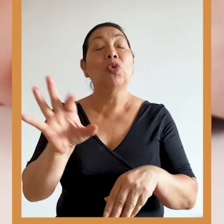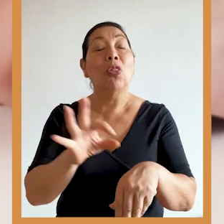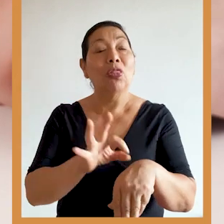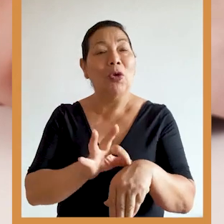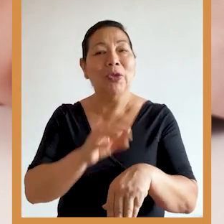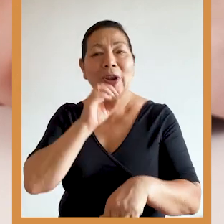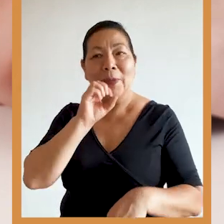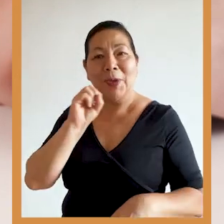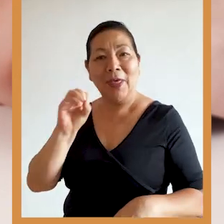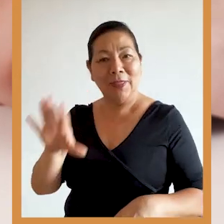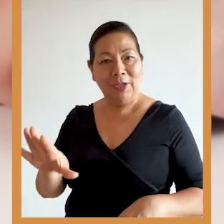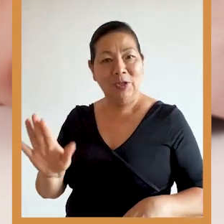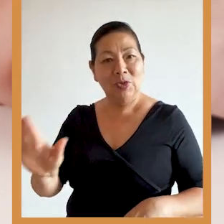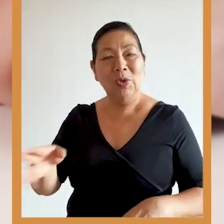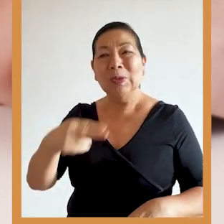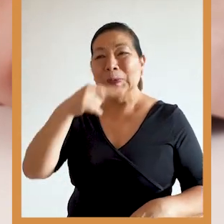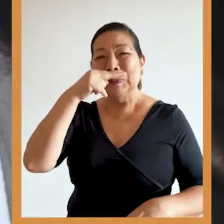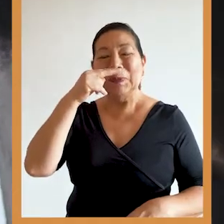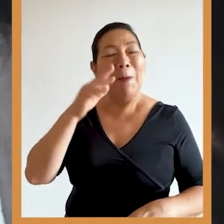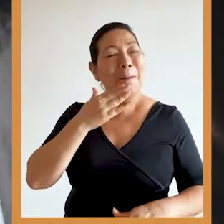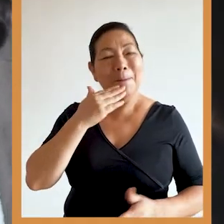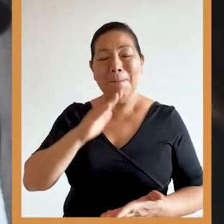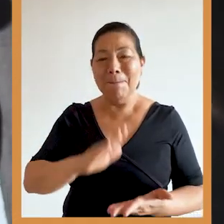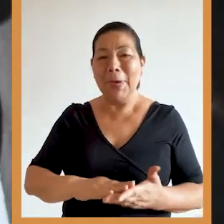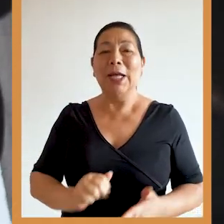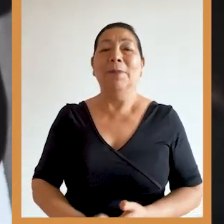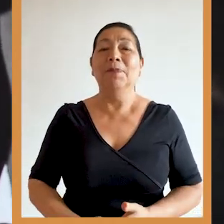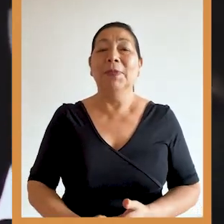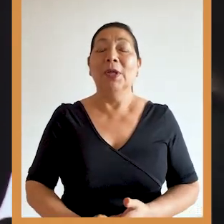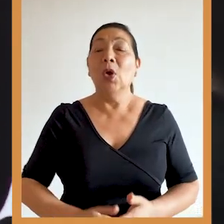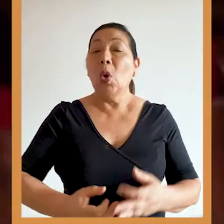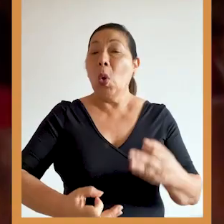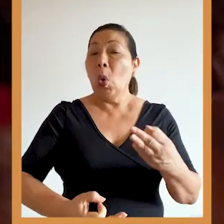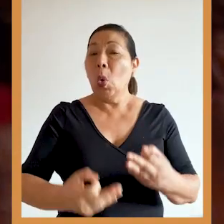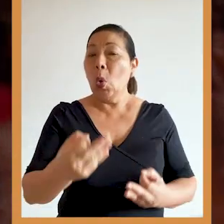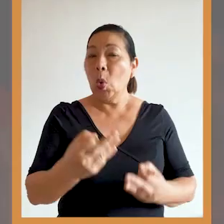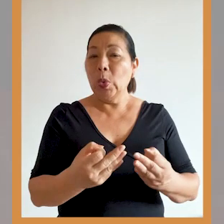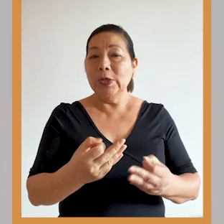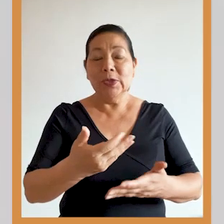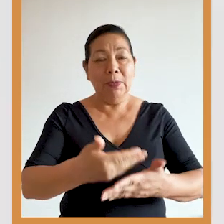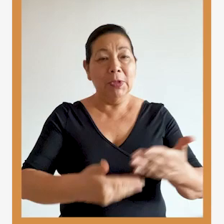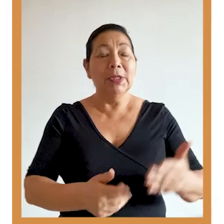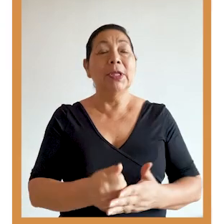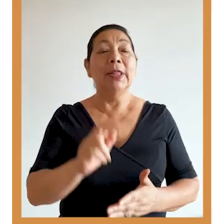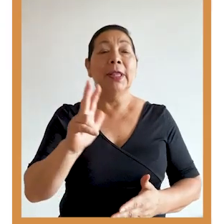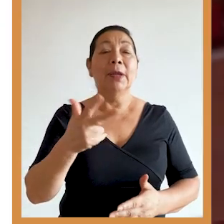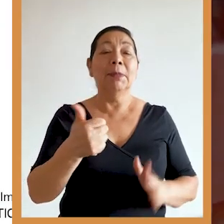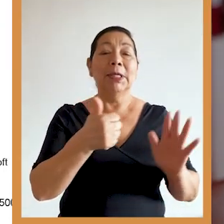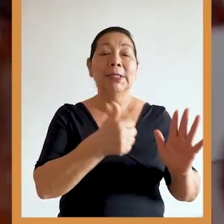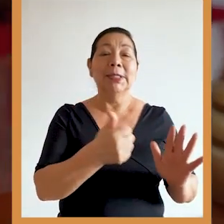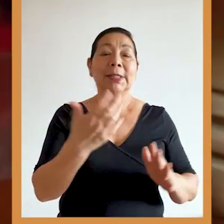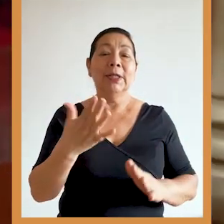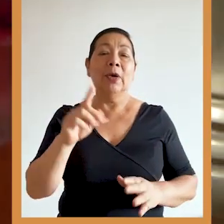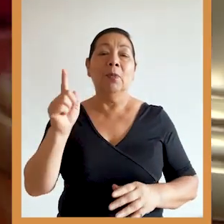había recomendado evitar la exposición al humo de cigarro. Así lo estableció la sentencia recaída en el expediente